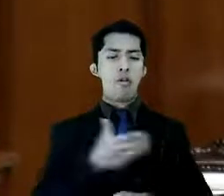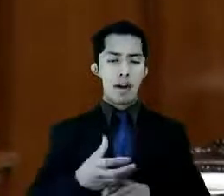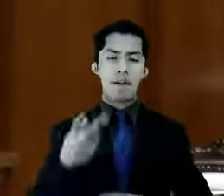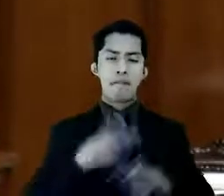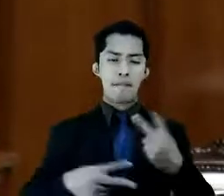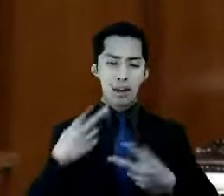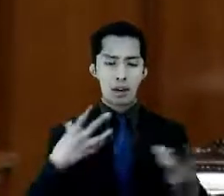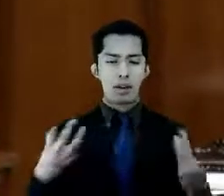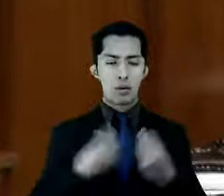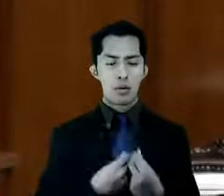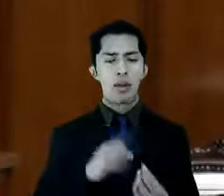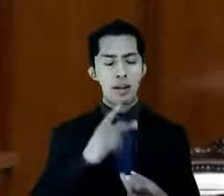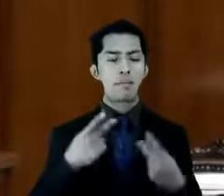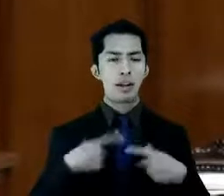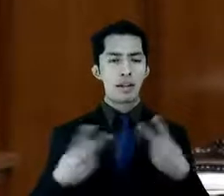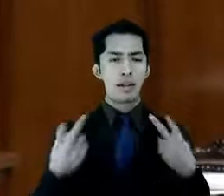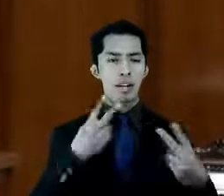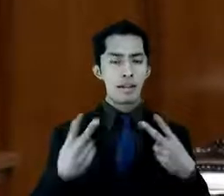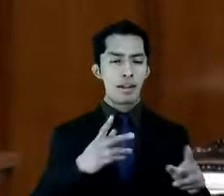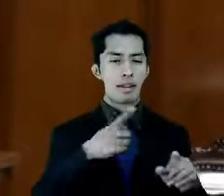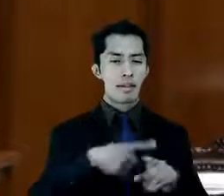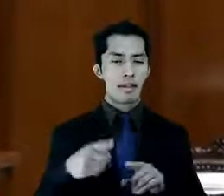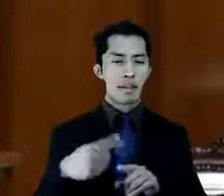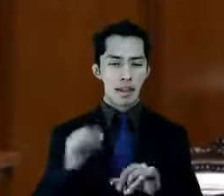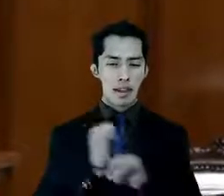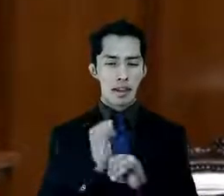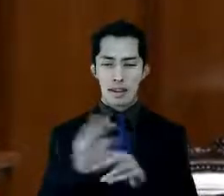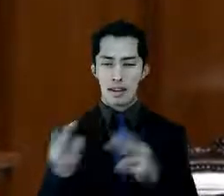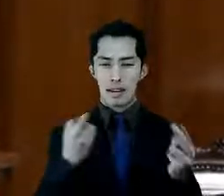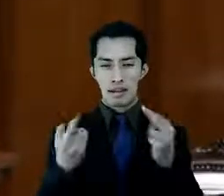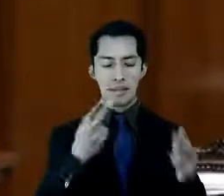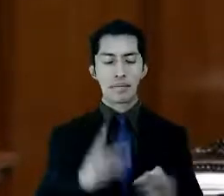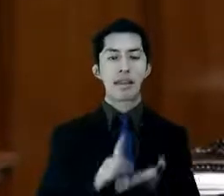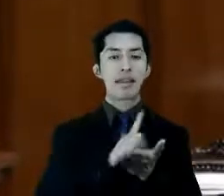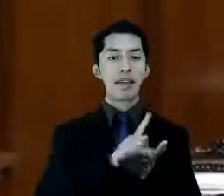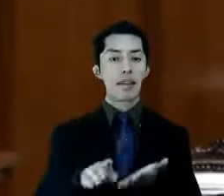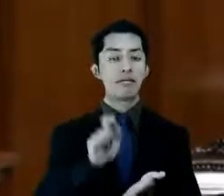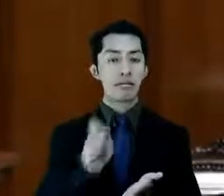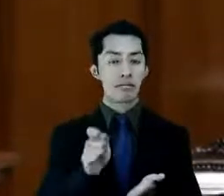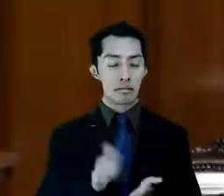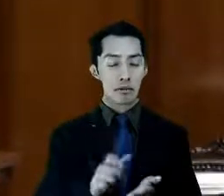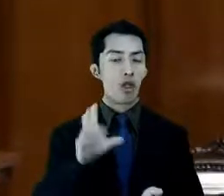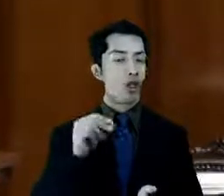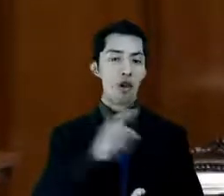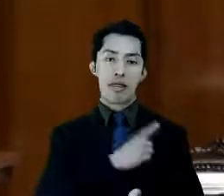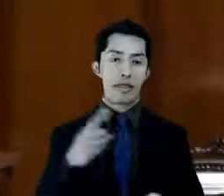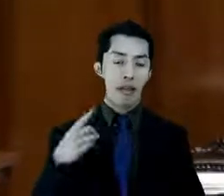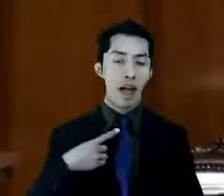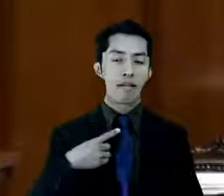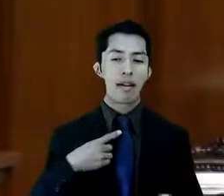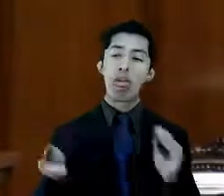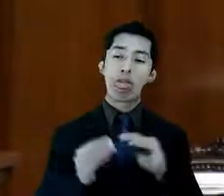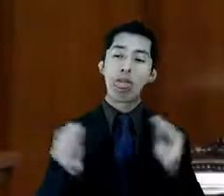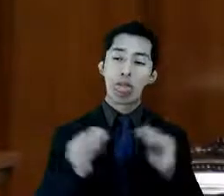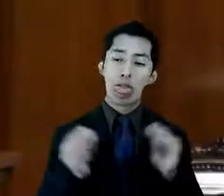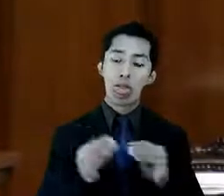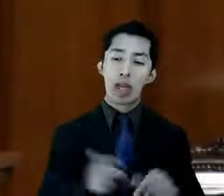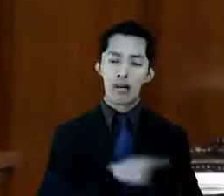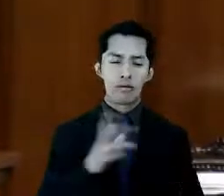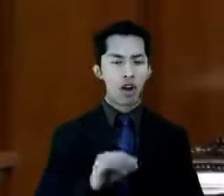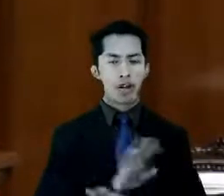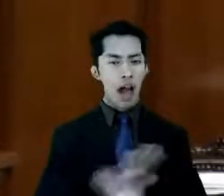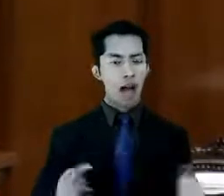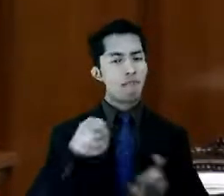y a aquellos que nos siguen a través de diversas plataformas. Los derechos no deben ser sujetos a largos litigios. Exijamos